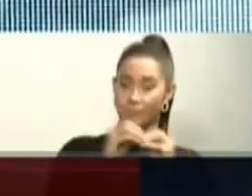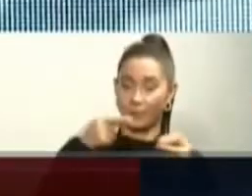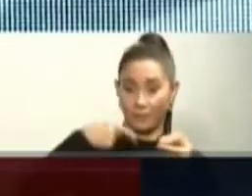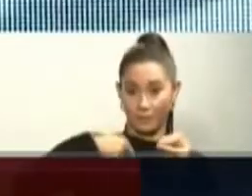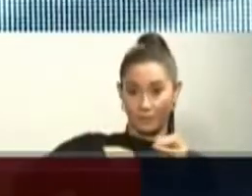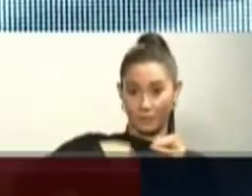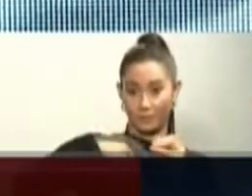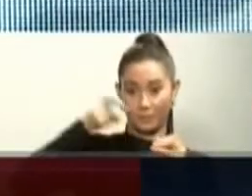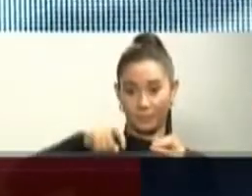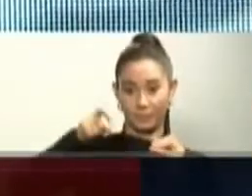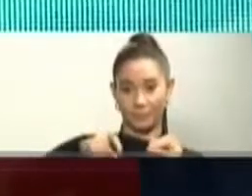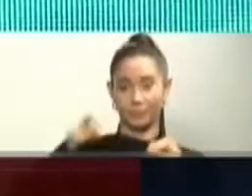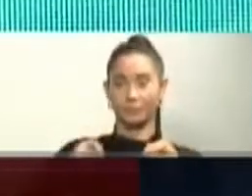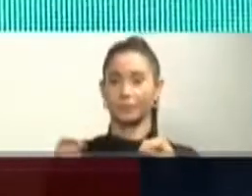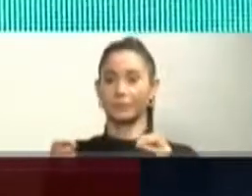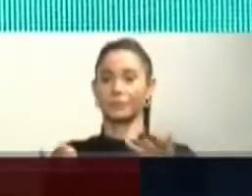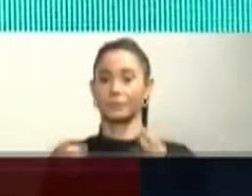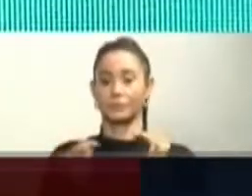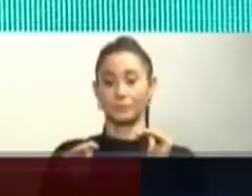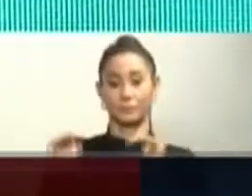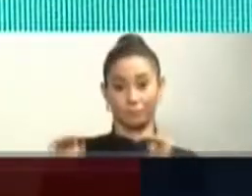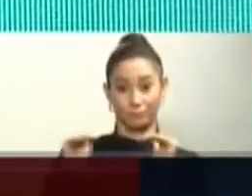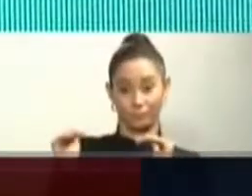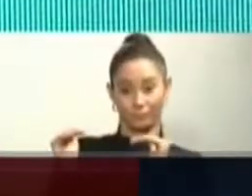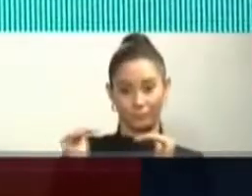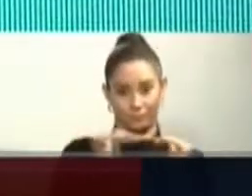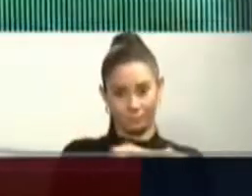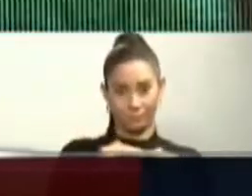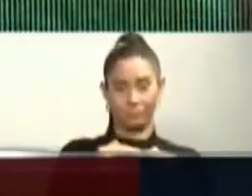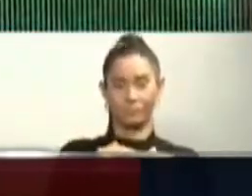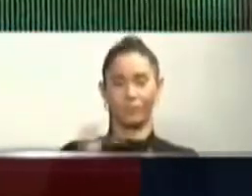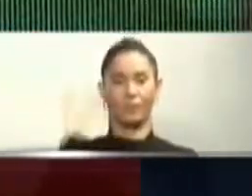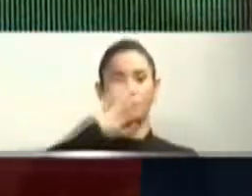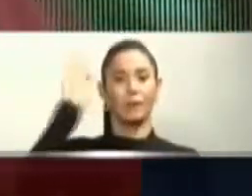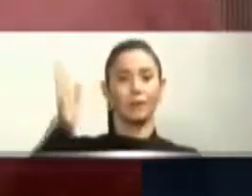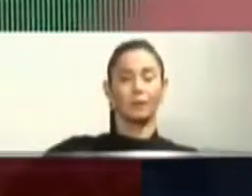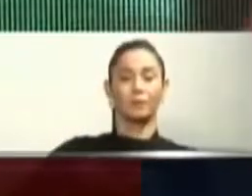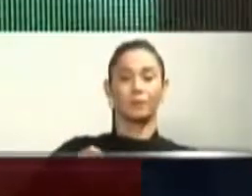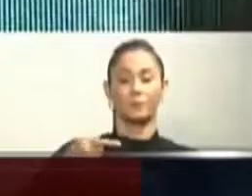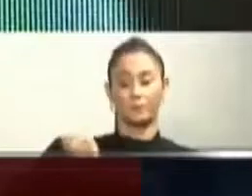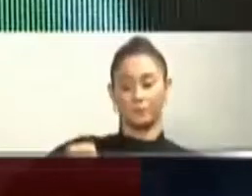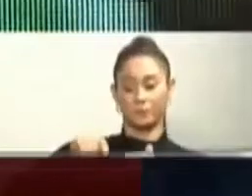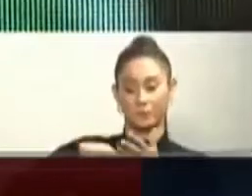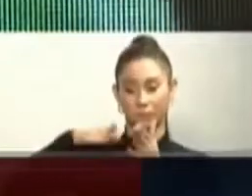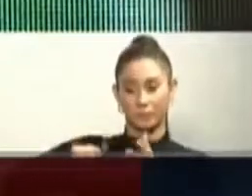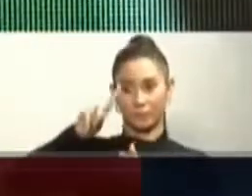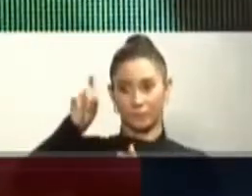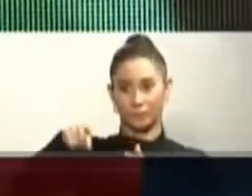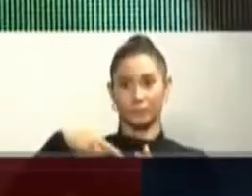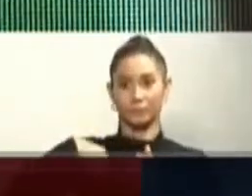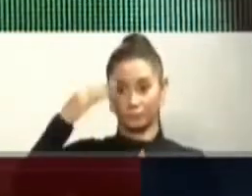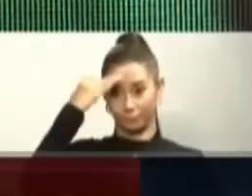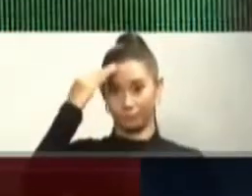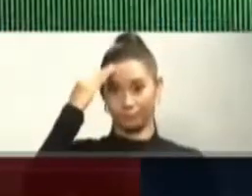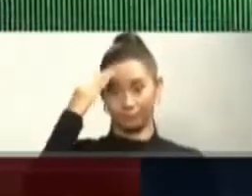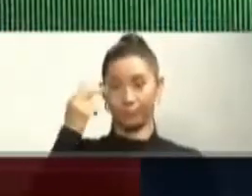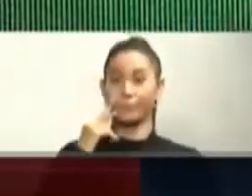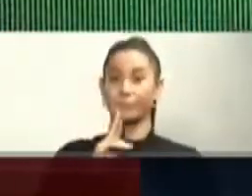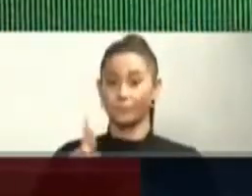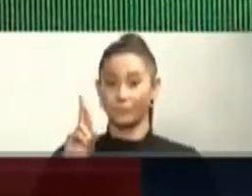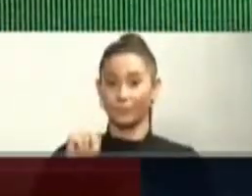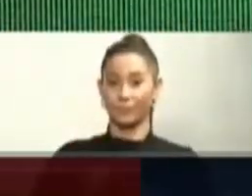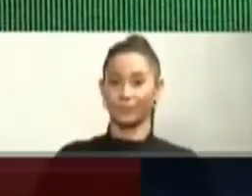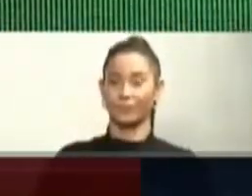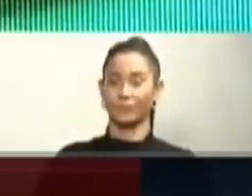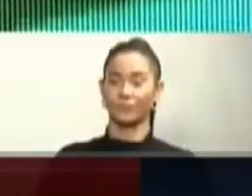que estar al día para nunca quedar mal ante una pregunta de un alumno. Y Belice